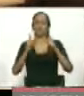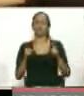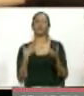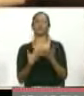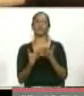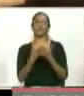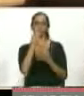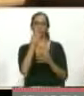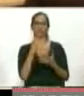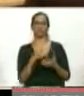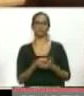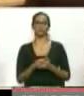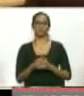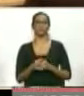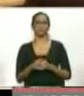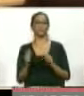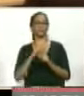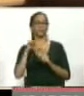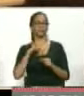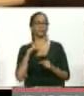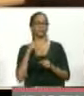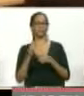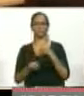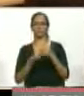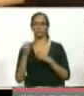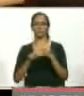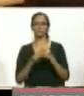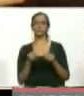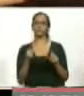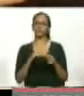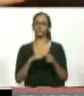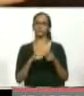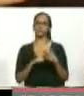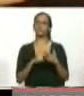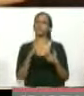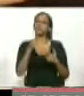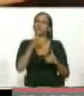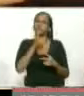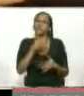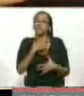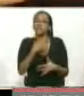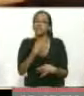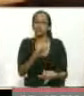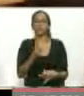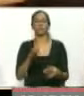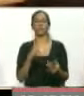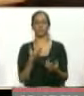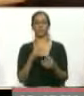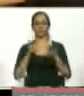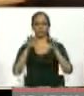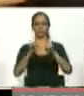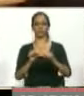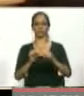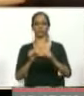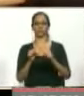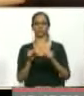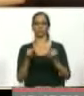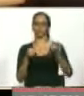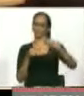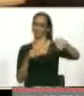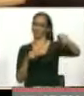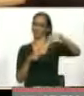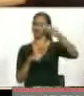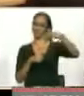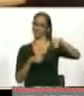injerencia pero nosotros lo vamos a seguir haciendo así que a quienes les interese pueden suscribirse a activar la campanita